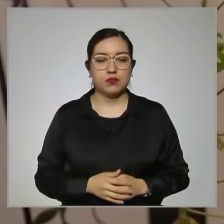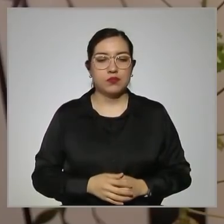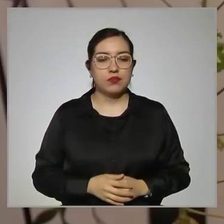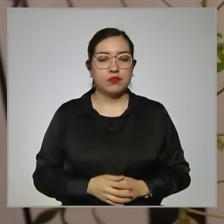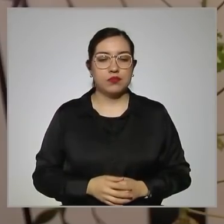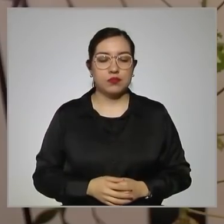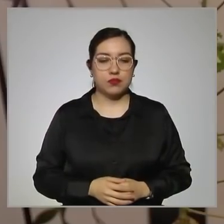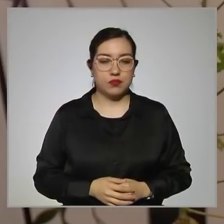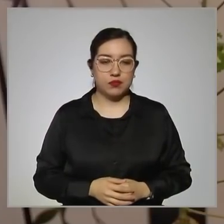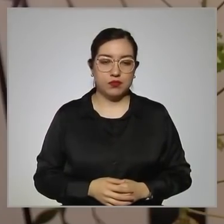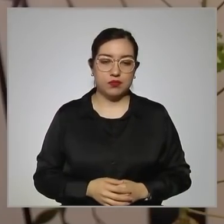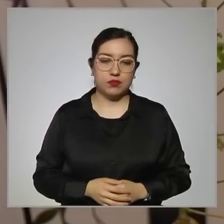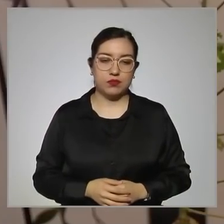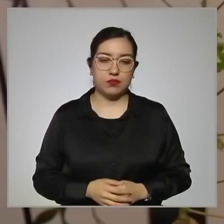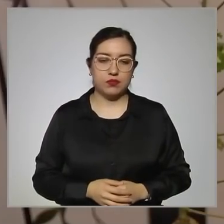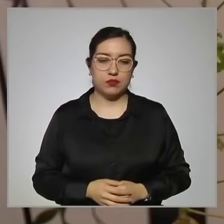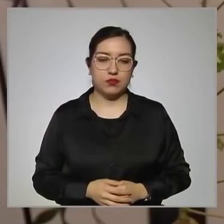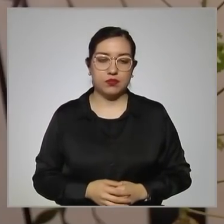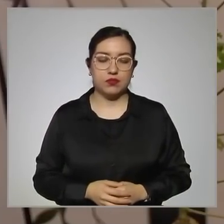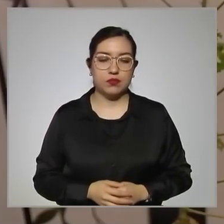enemigo de